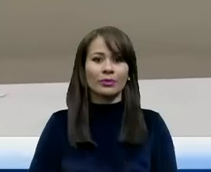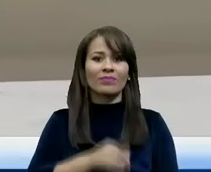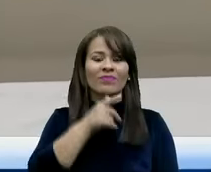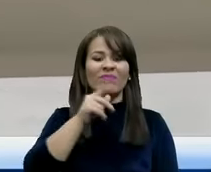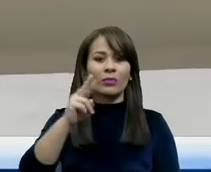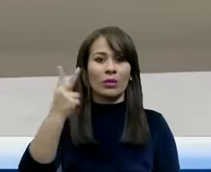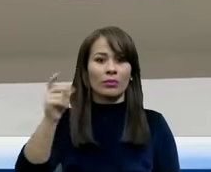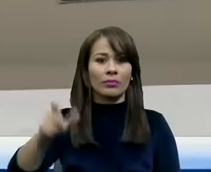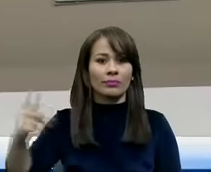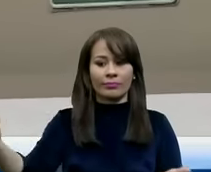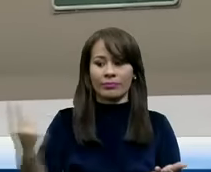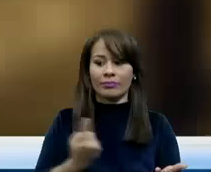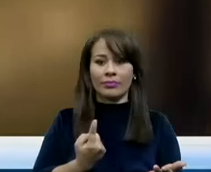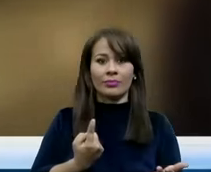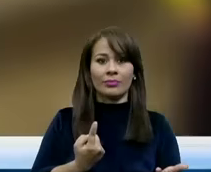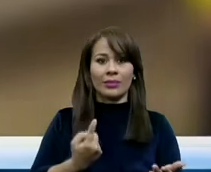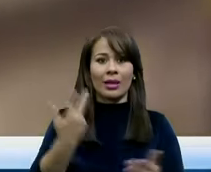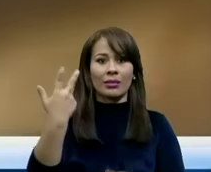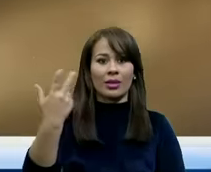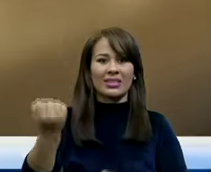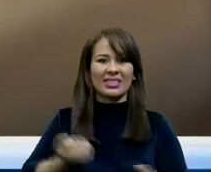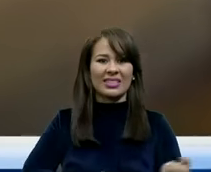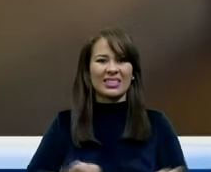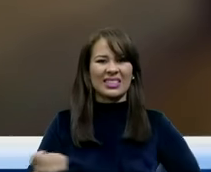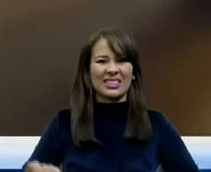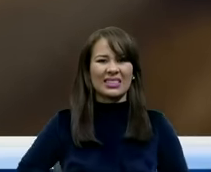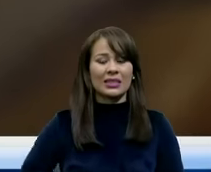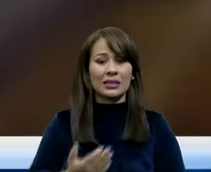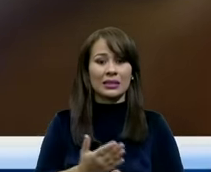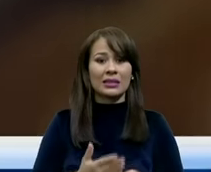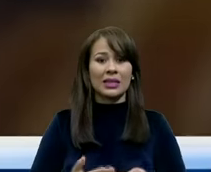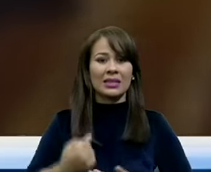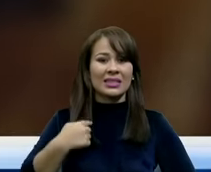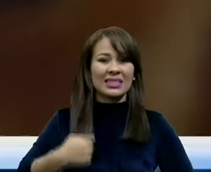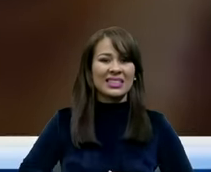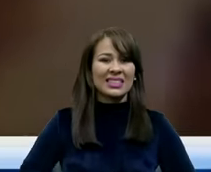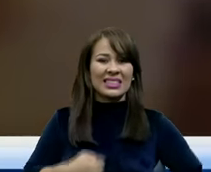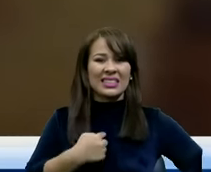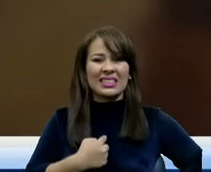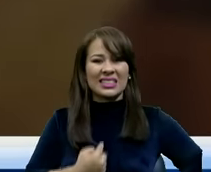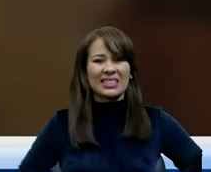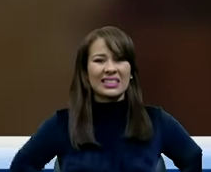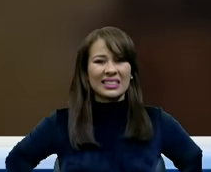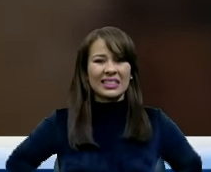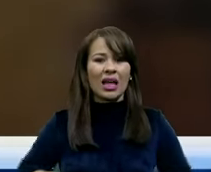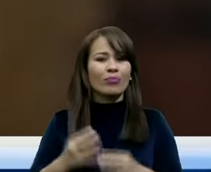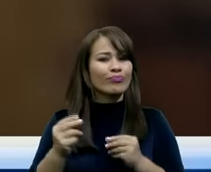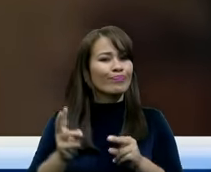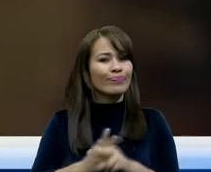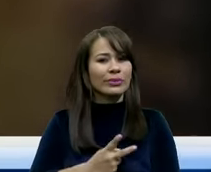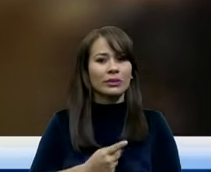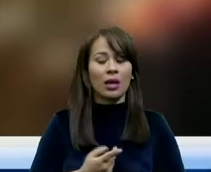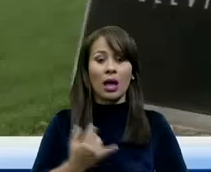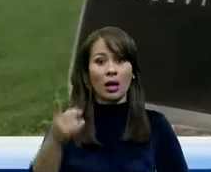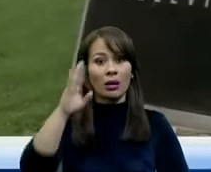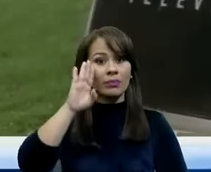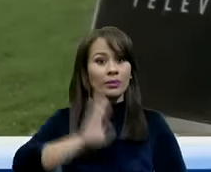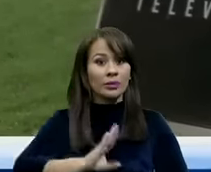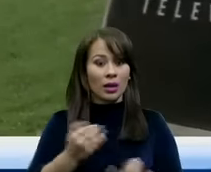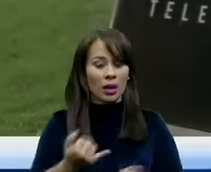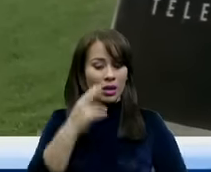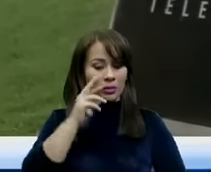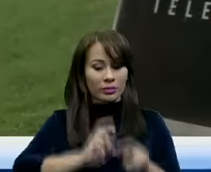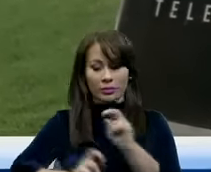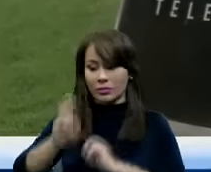atacado por dos sujetos que le propinaron 3 puñaladas que le comprometieron órganos vitales. La policía investiga el hecho y